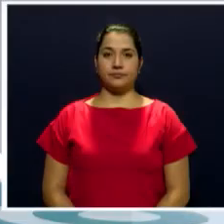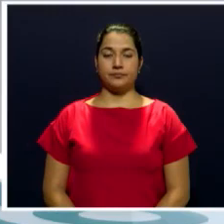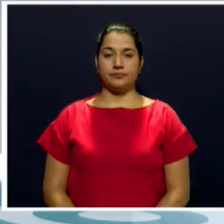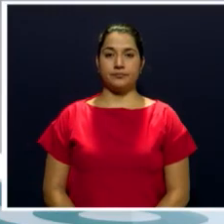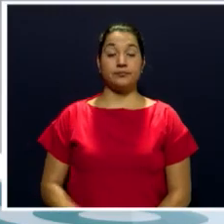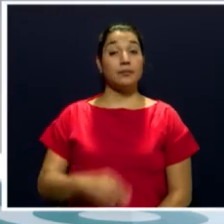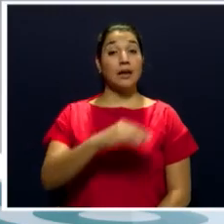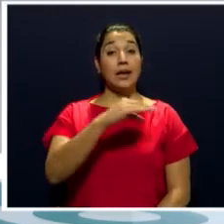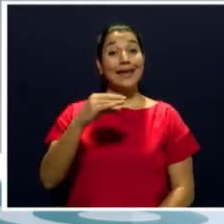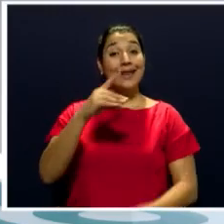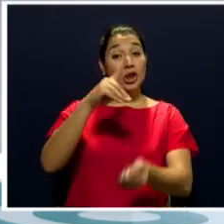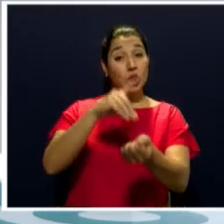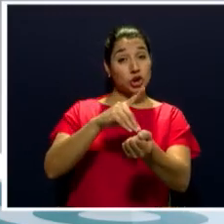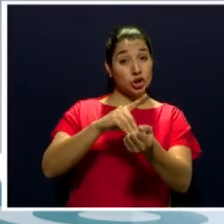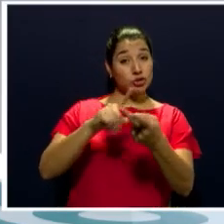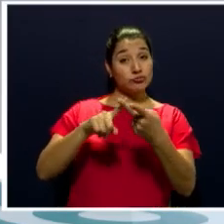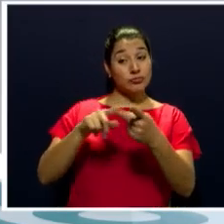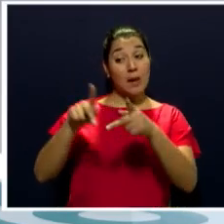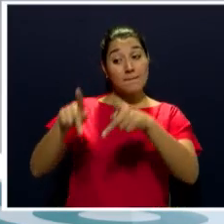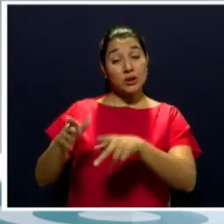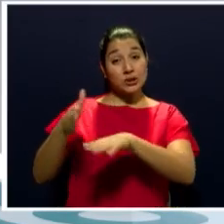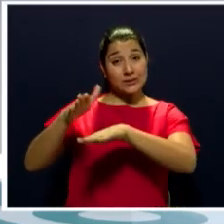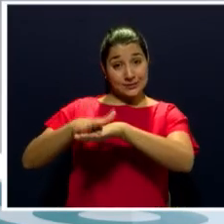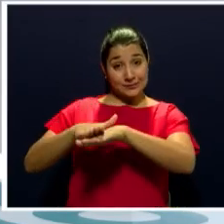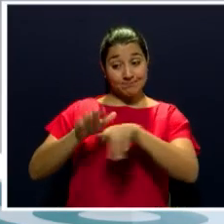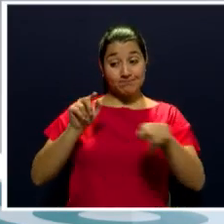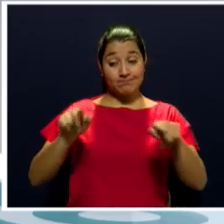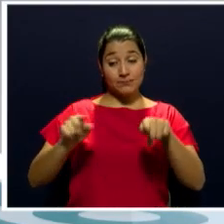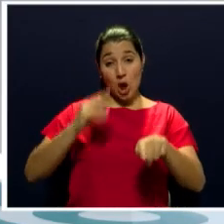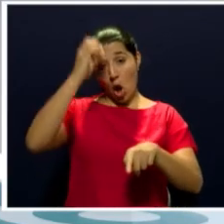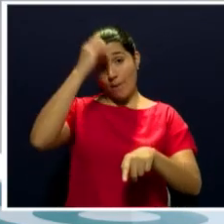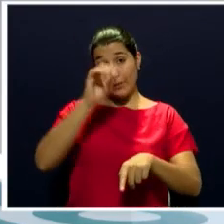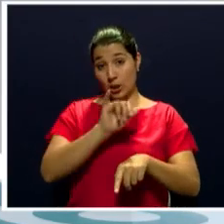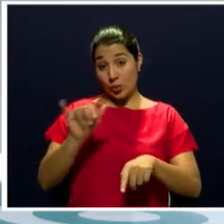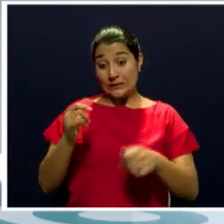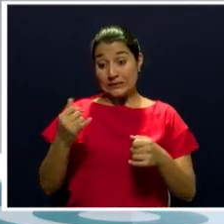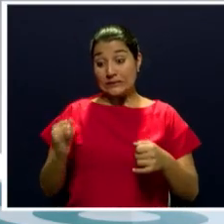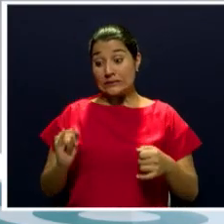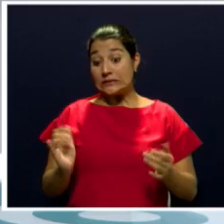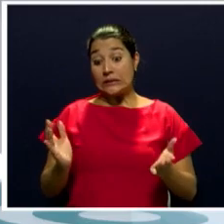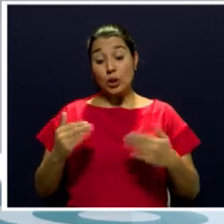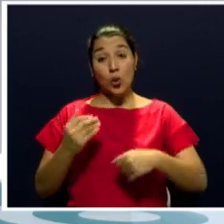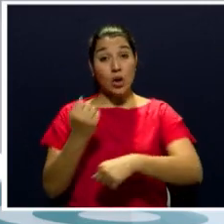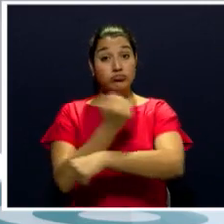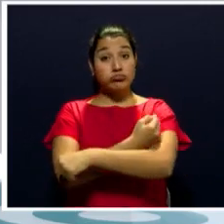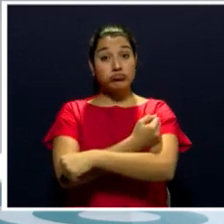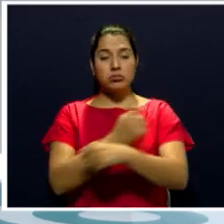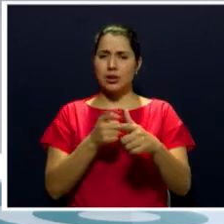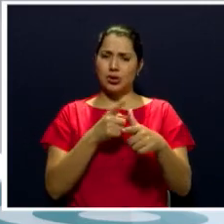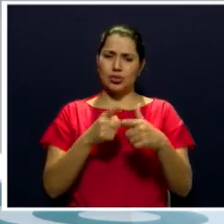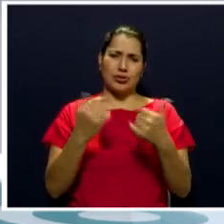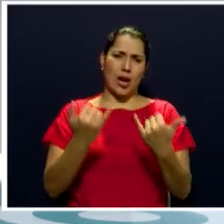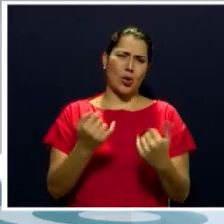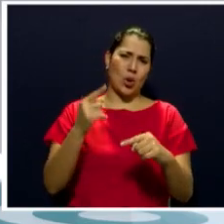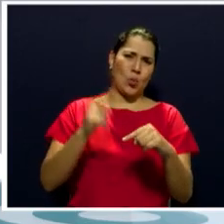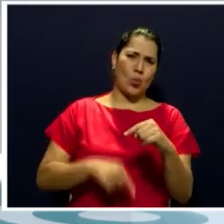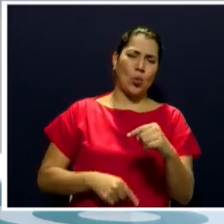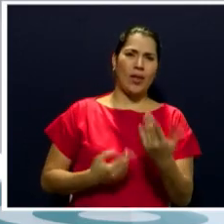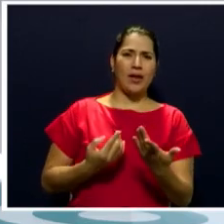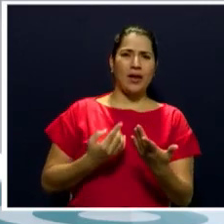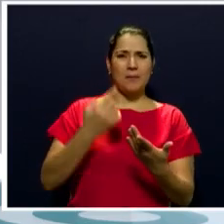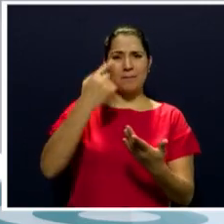Y médicos y expertos coinciden en que sin vacuna contra el coronavirus no se puede pensar en realizar los